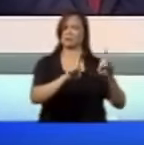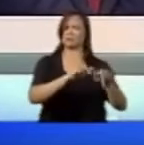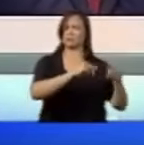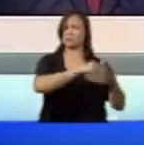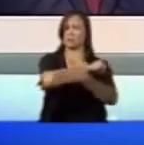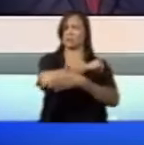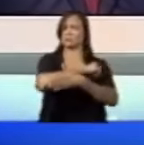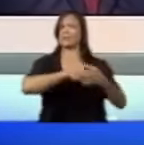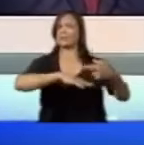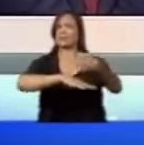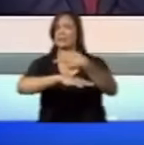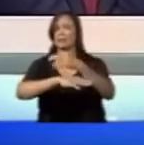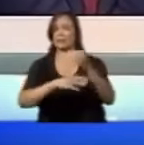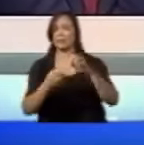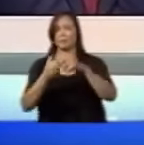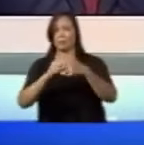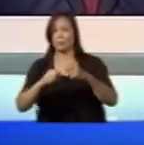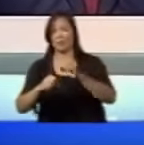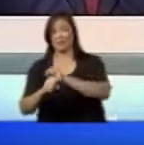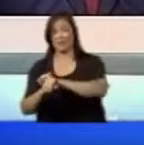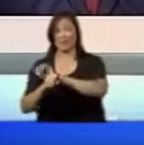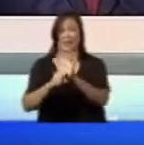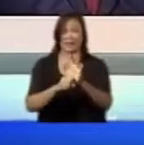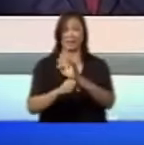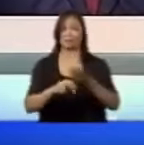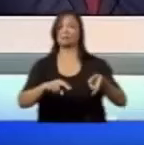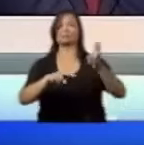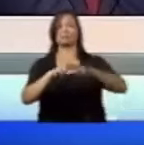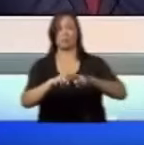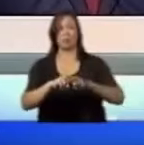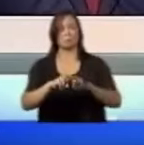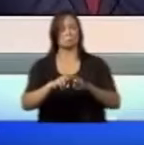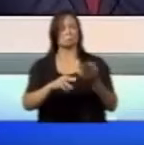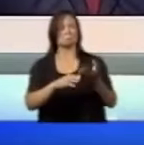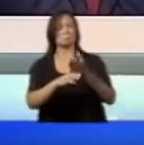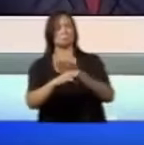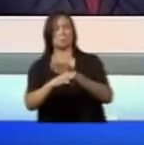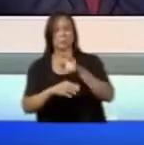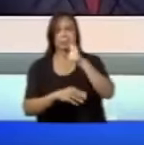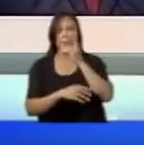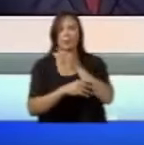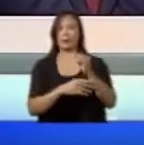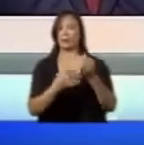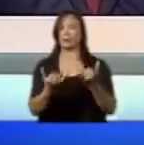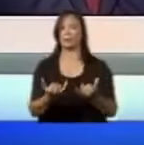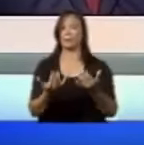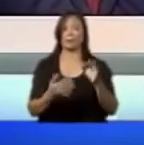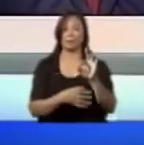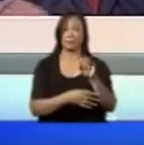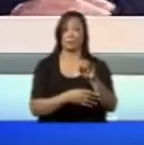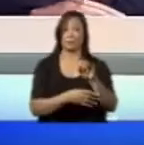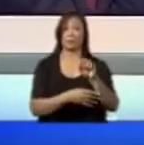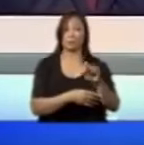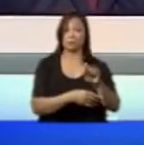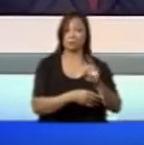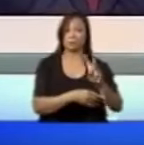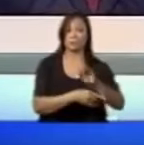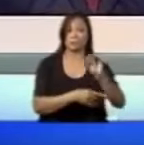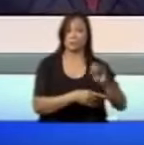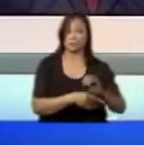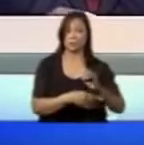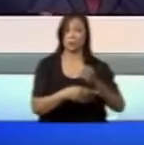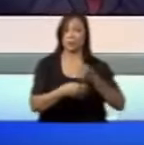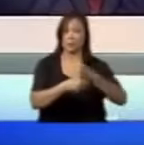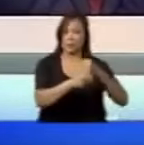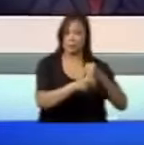países de la región con el problema de la pandemia. Hemos aumentado significativamente. A hoy, el 90.6%